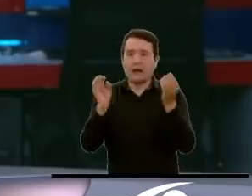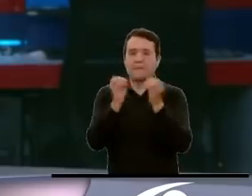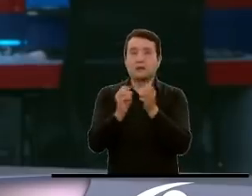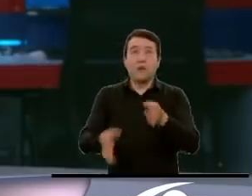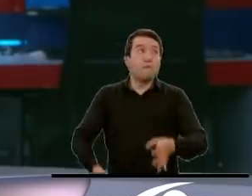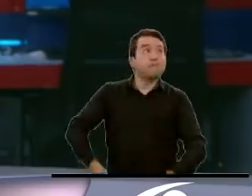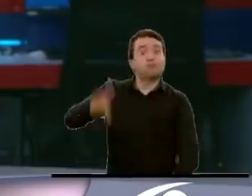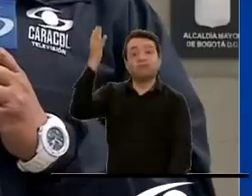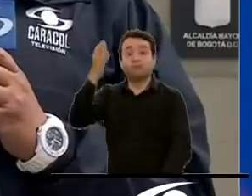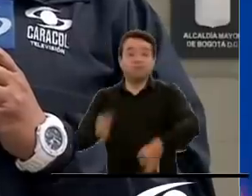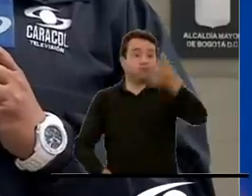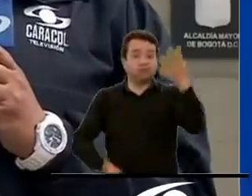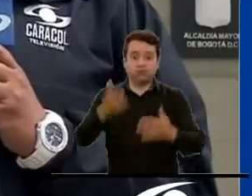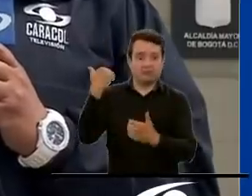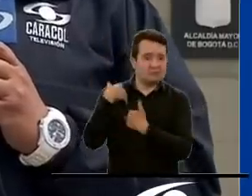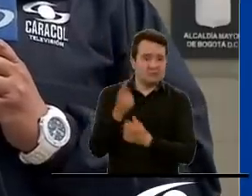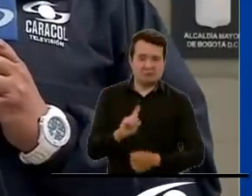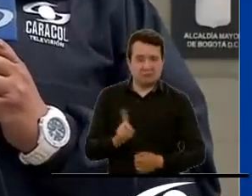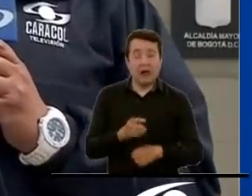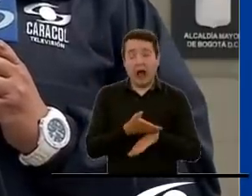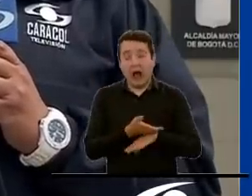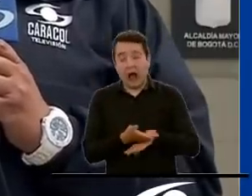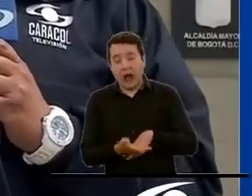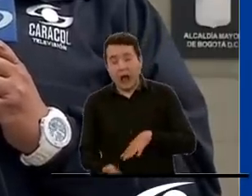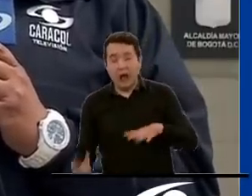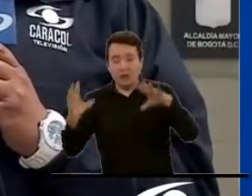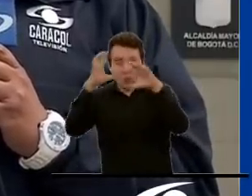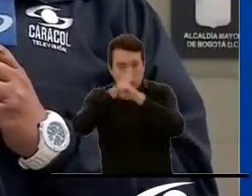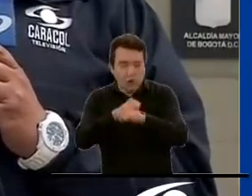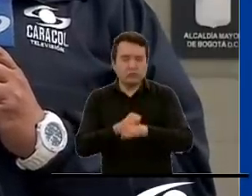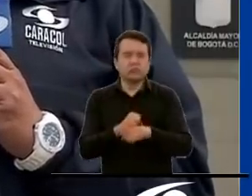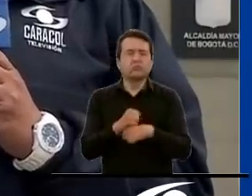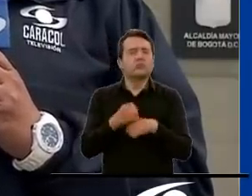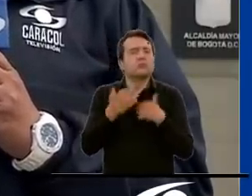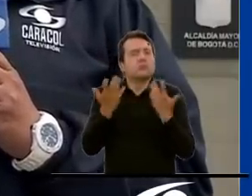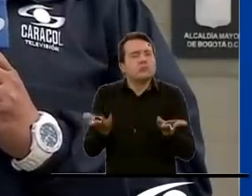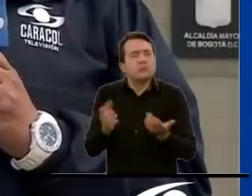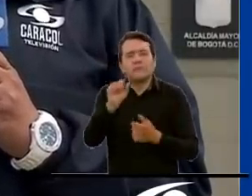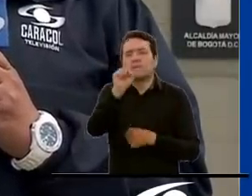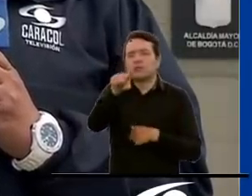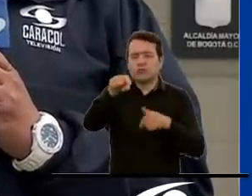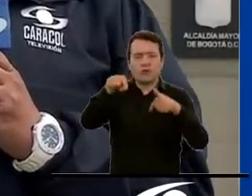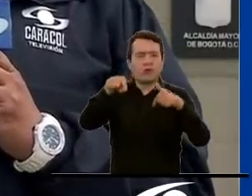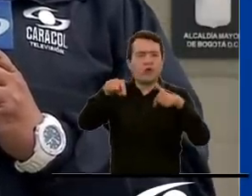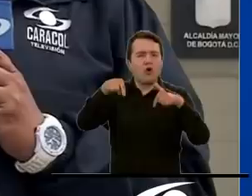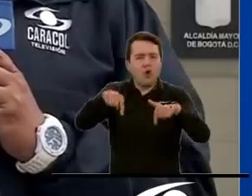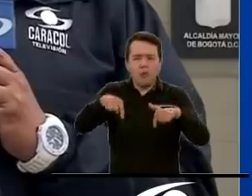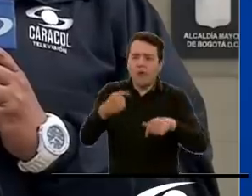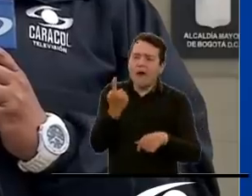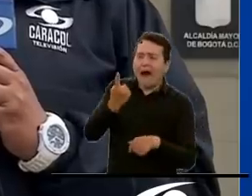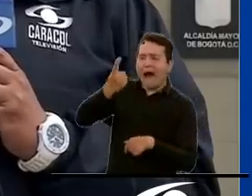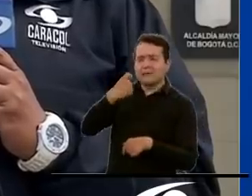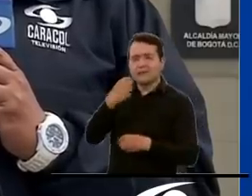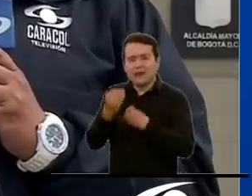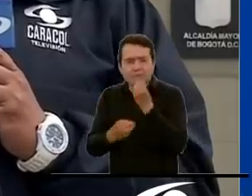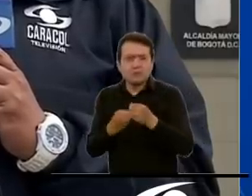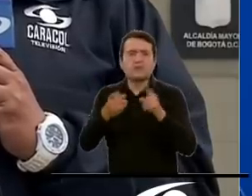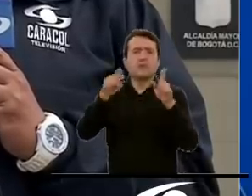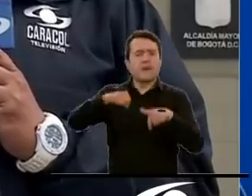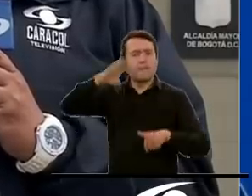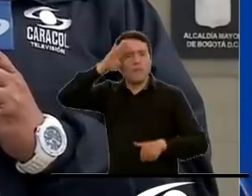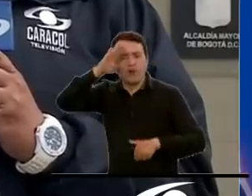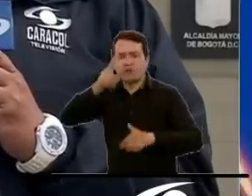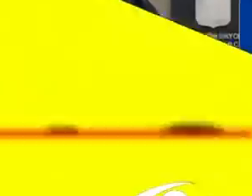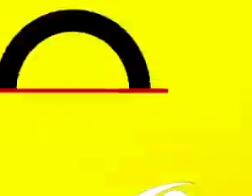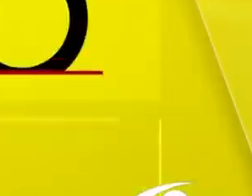pólvora que se prolongó hasta altas horas de la noche. Héctor Rojas, ¿qué detalles tiene de la jornada y qué sanciones hubo por parte de las autoridades?